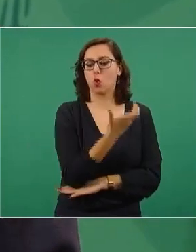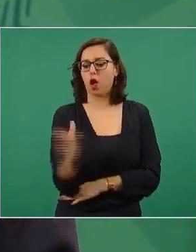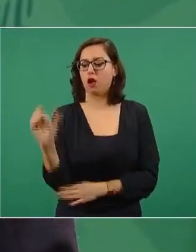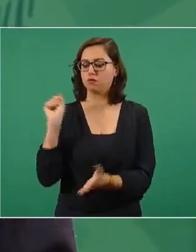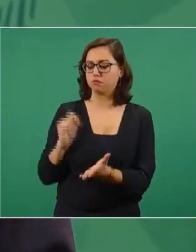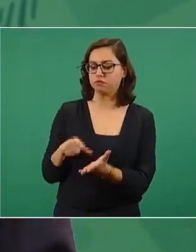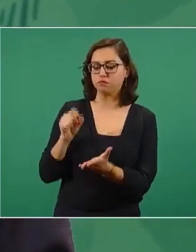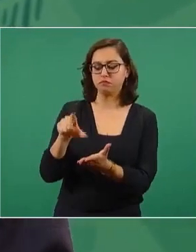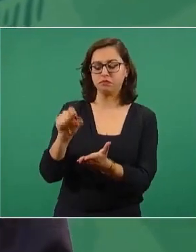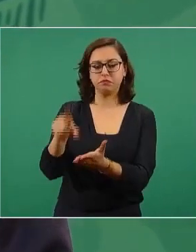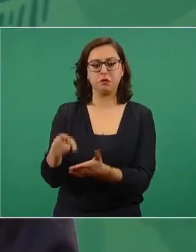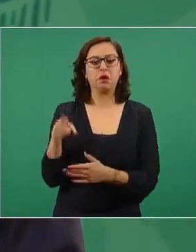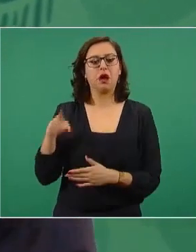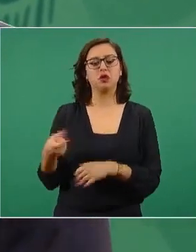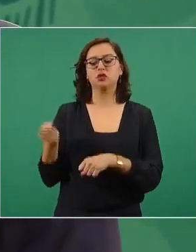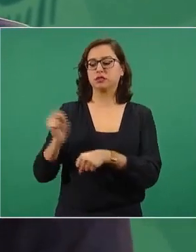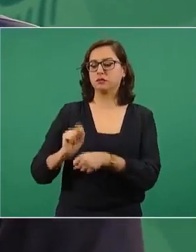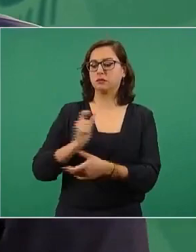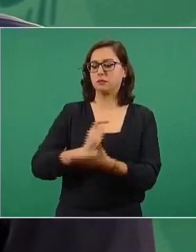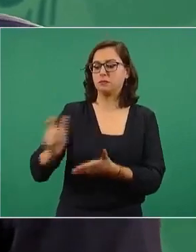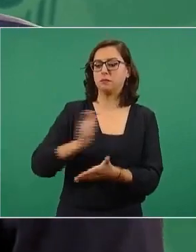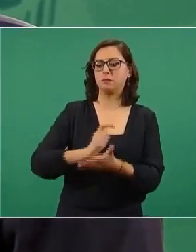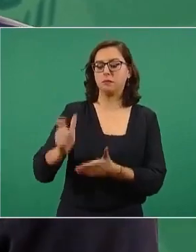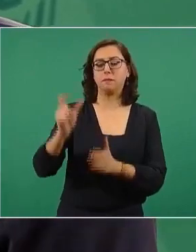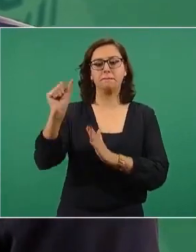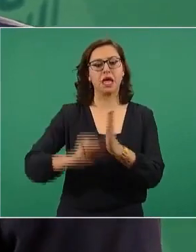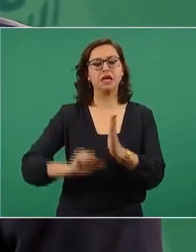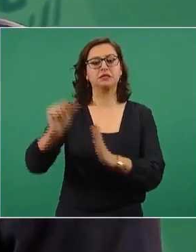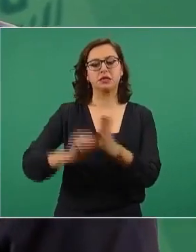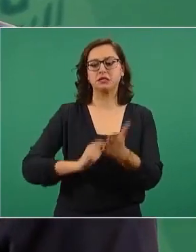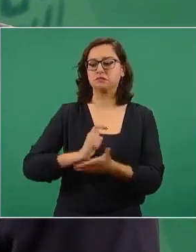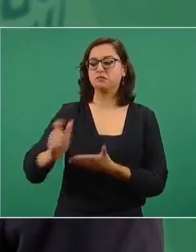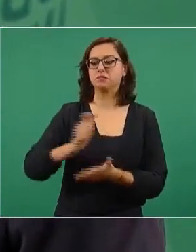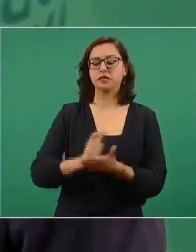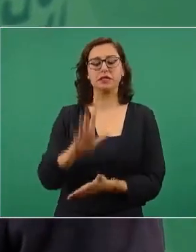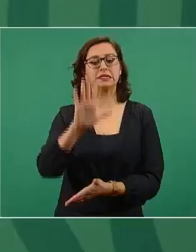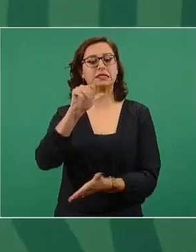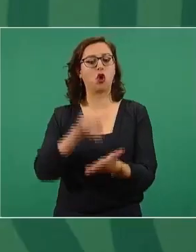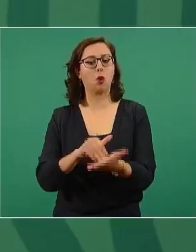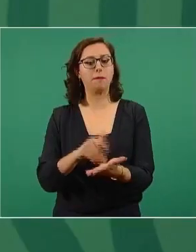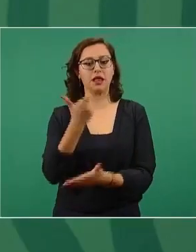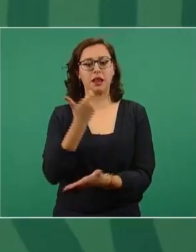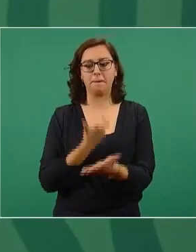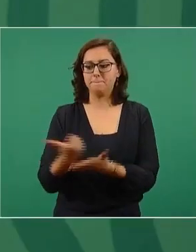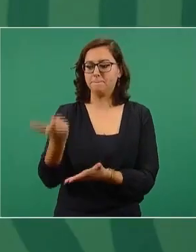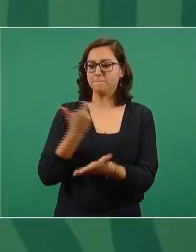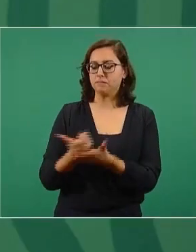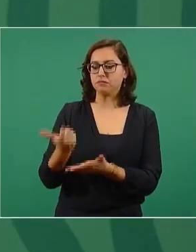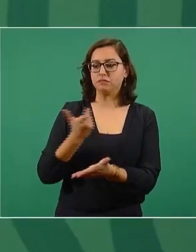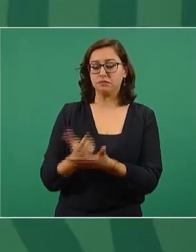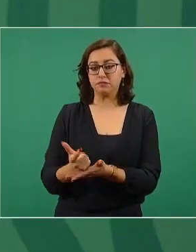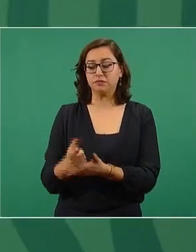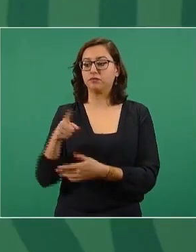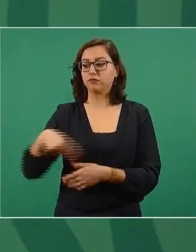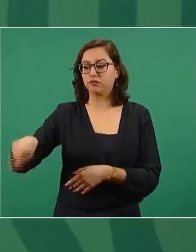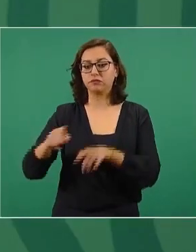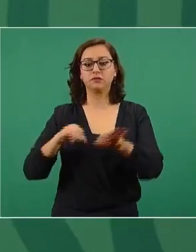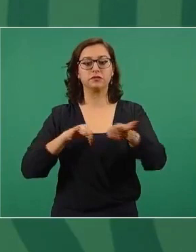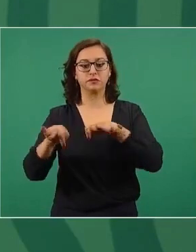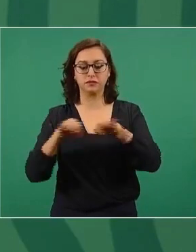reciben un jornal de cinco mil pesos mensuales para plantar árboles